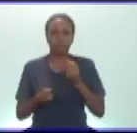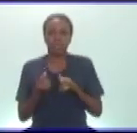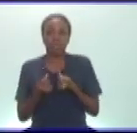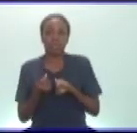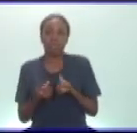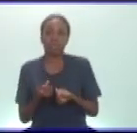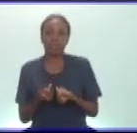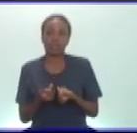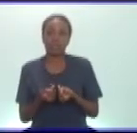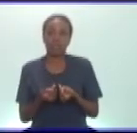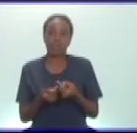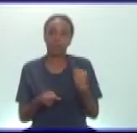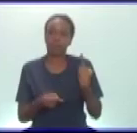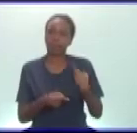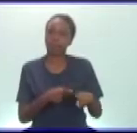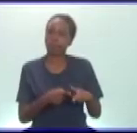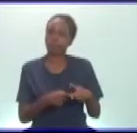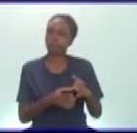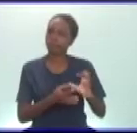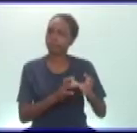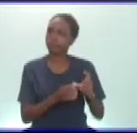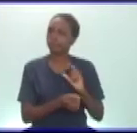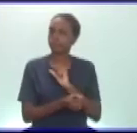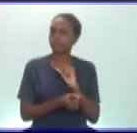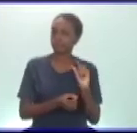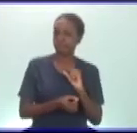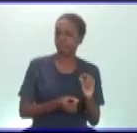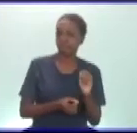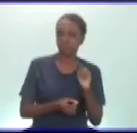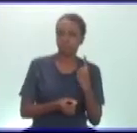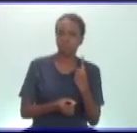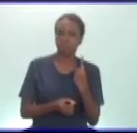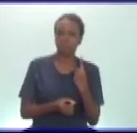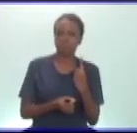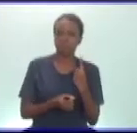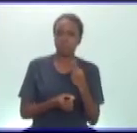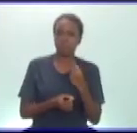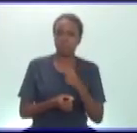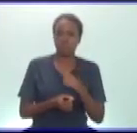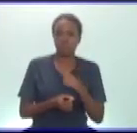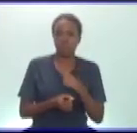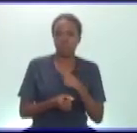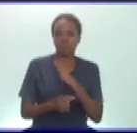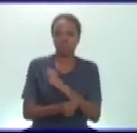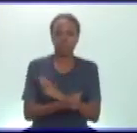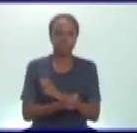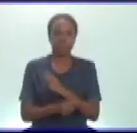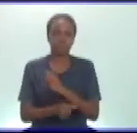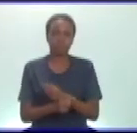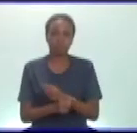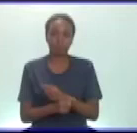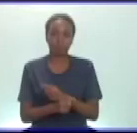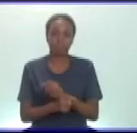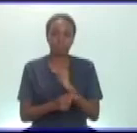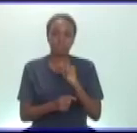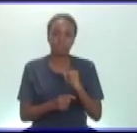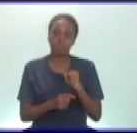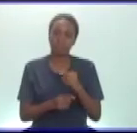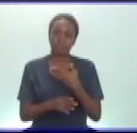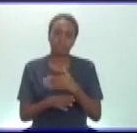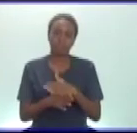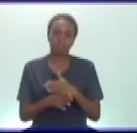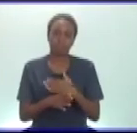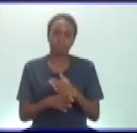Y, por supuesto, utilizar tradicionalmente una sola forma verbal como siempre se les ha enseñado, que de hecho esa no es la definición de oración